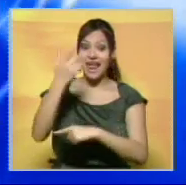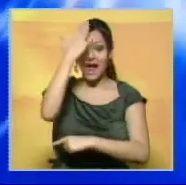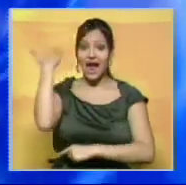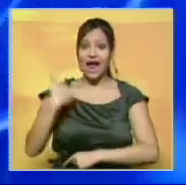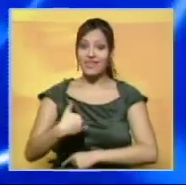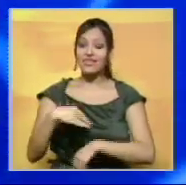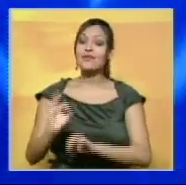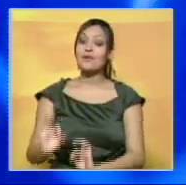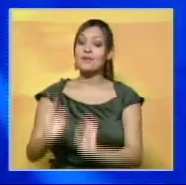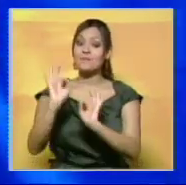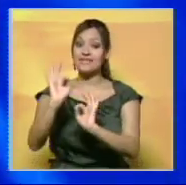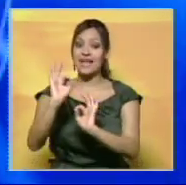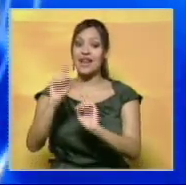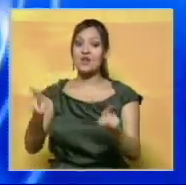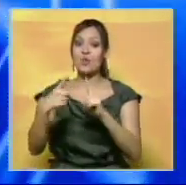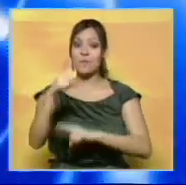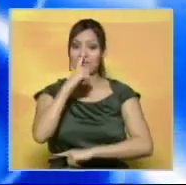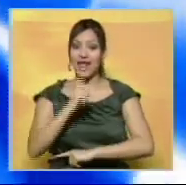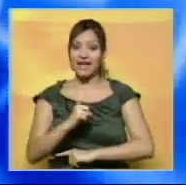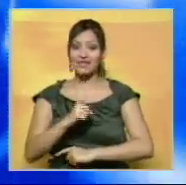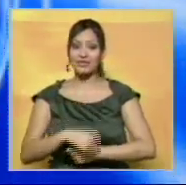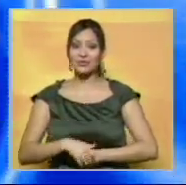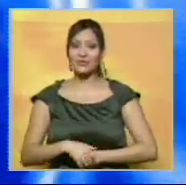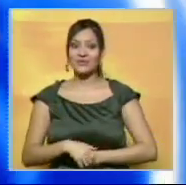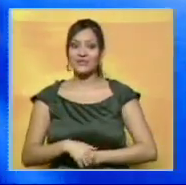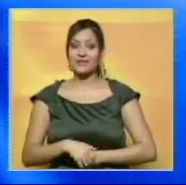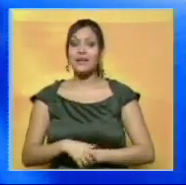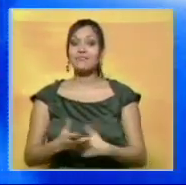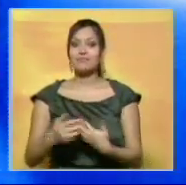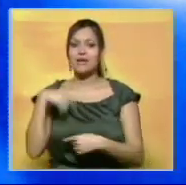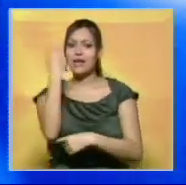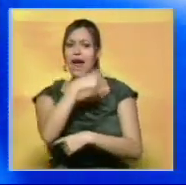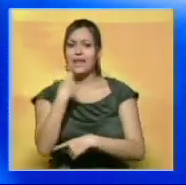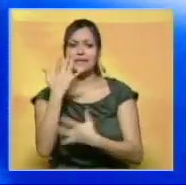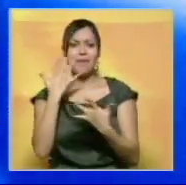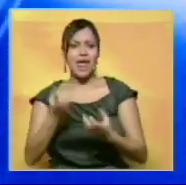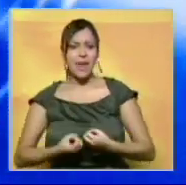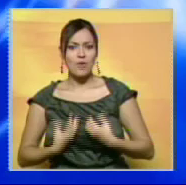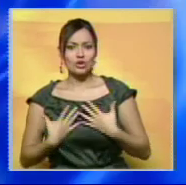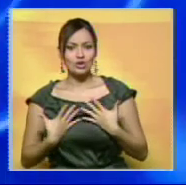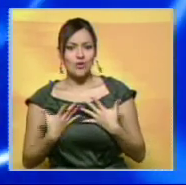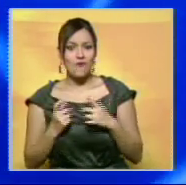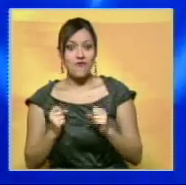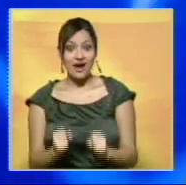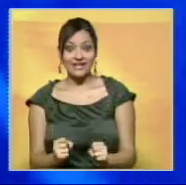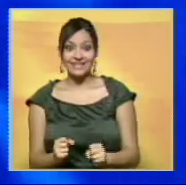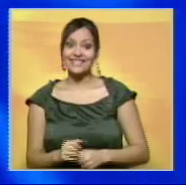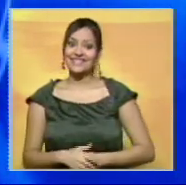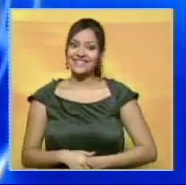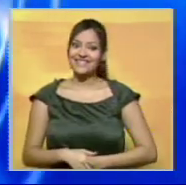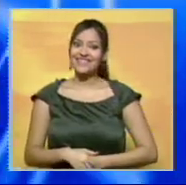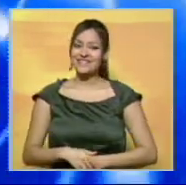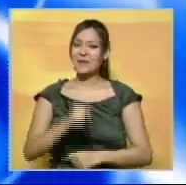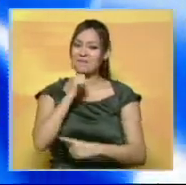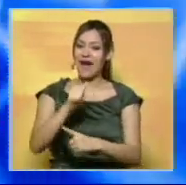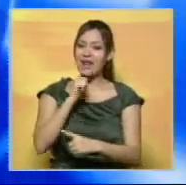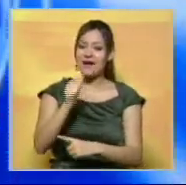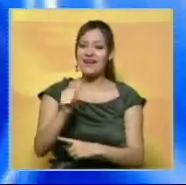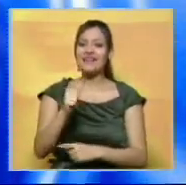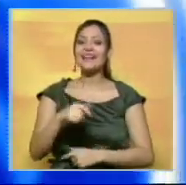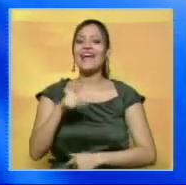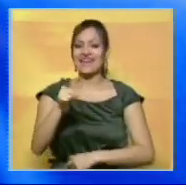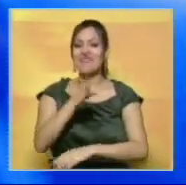especial. ¿Ah? Cuéntame. En tu rostro transmitía muchas emociones. No seas malo, vengo del